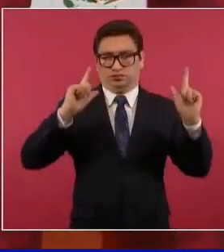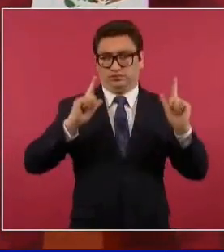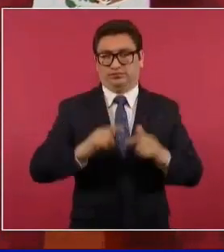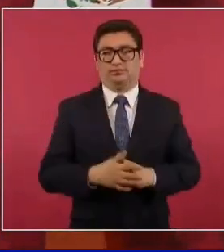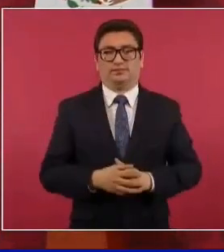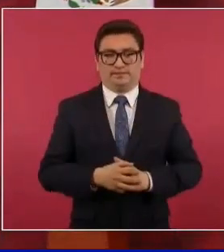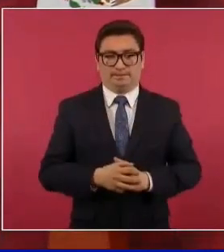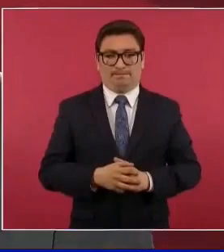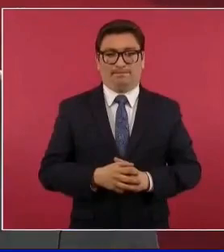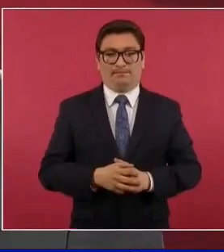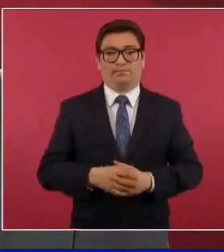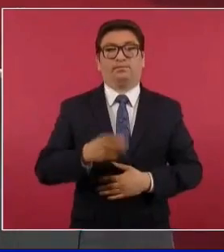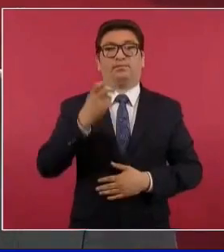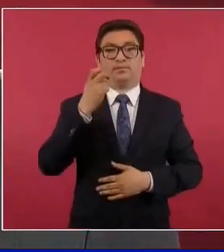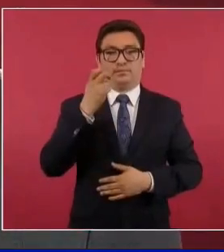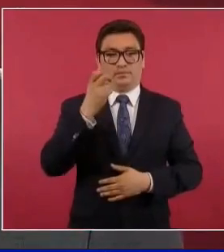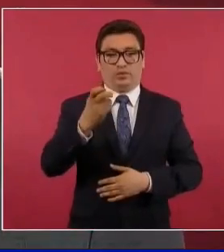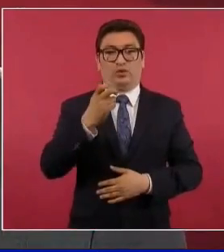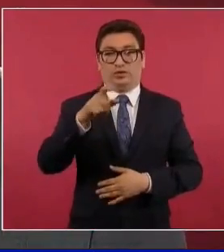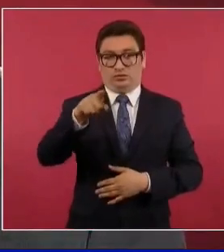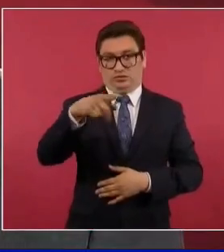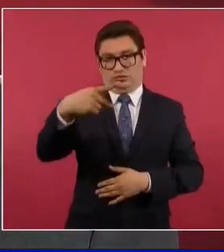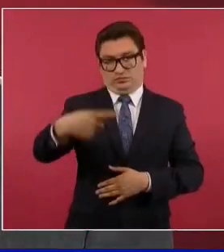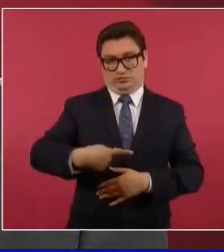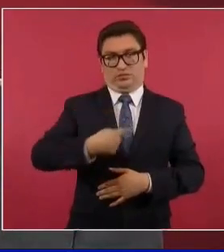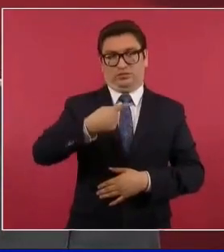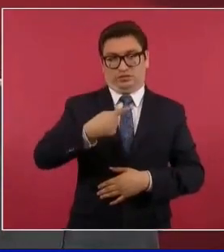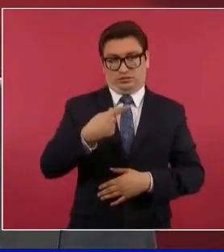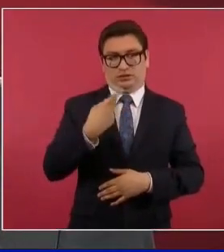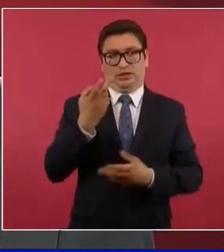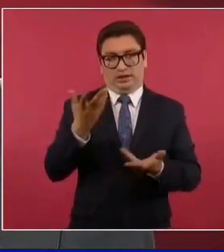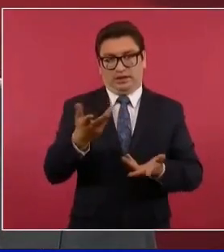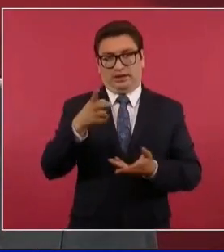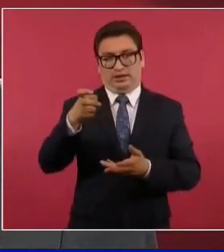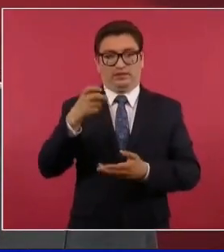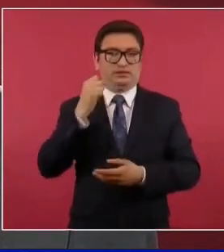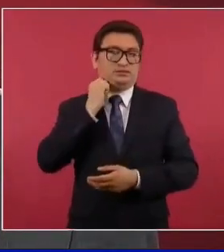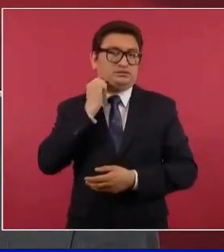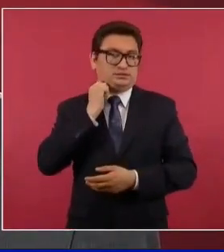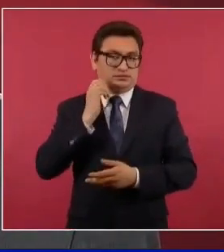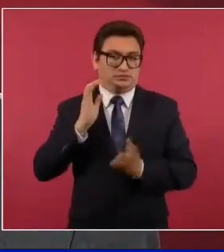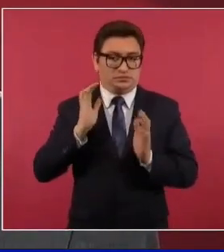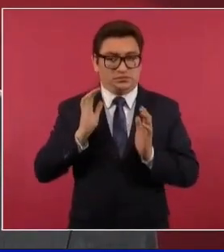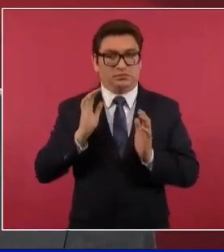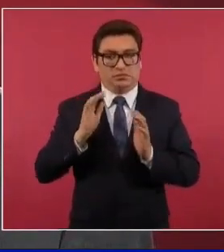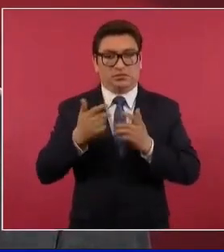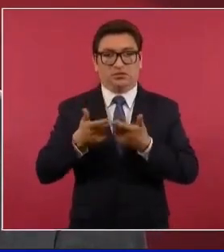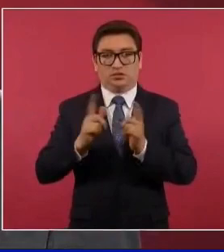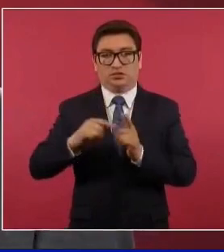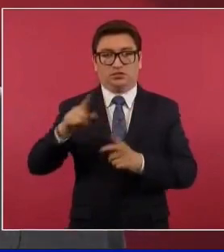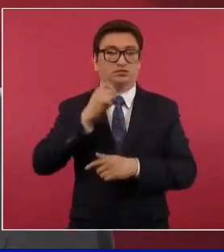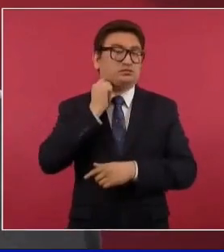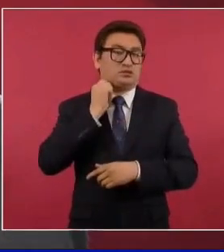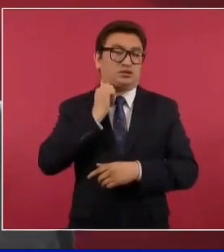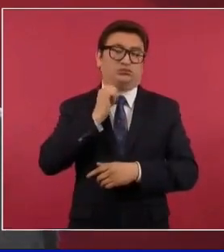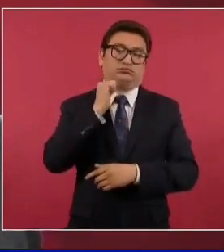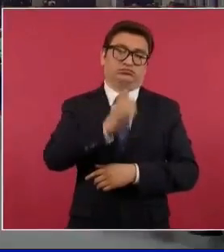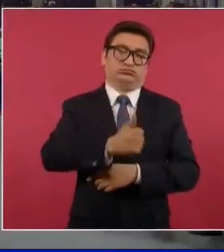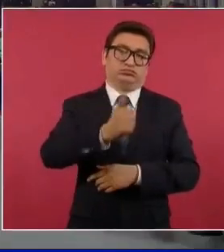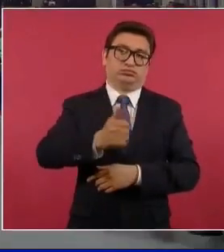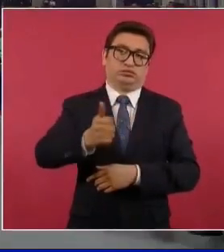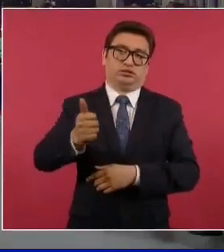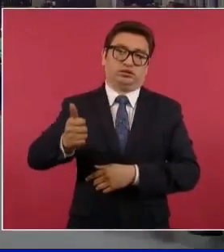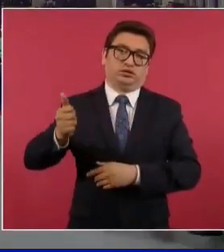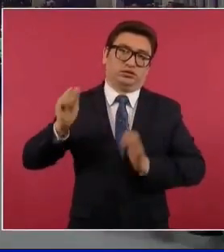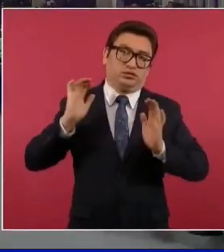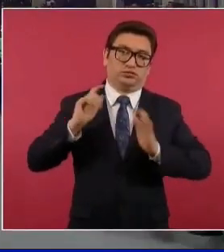Y es por lo que me preguntas, Sí. en el caso del Senado, cada quien